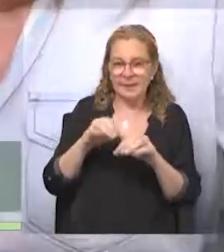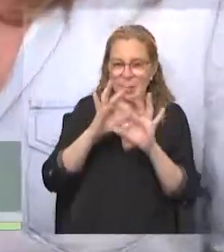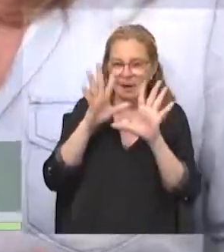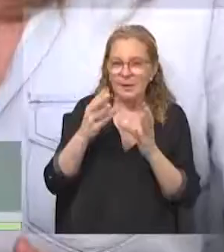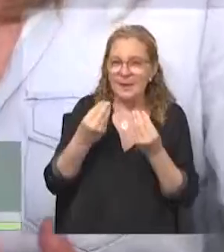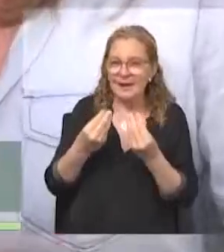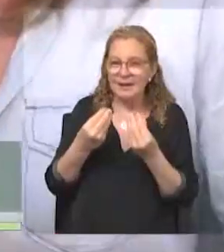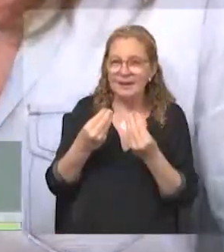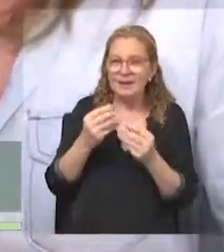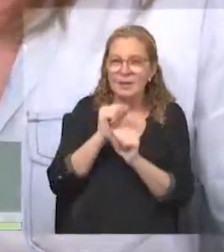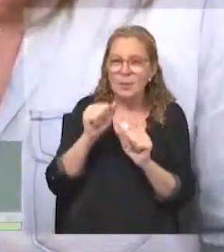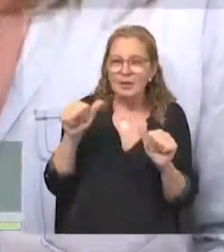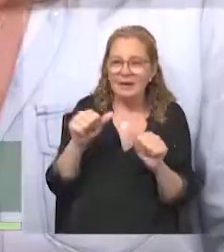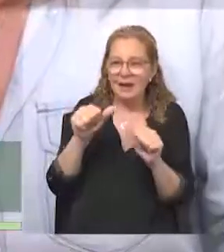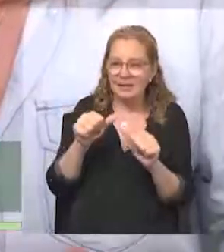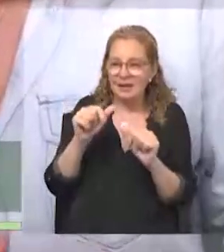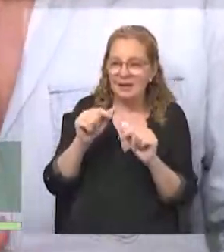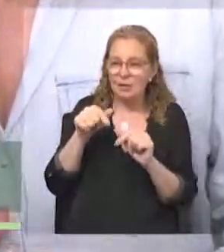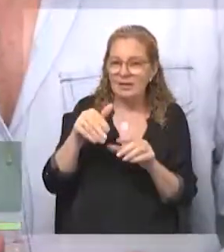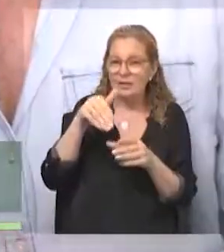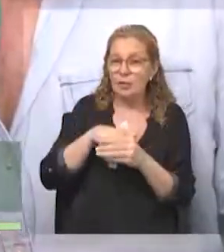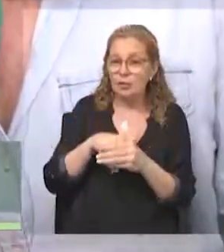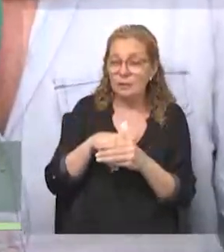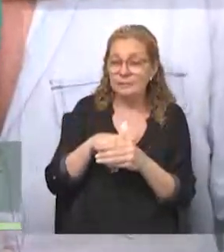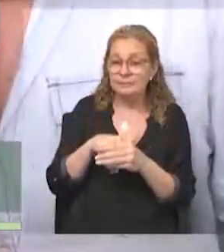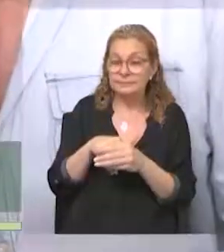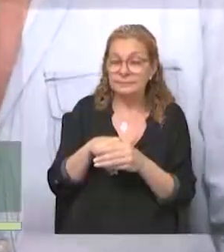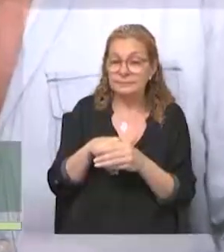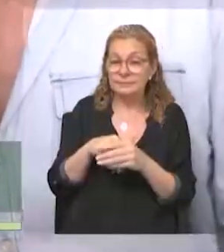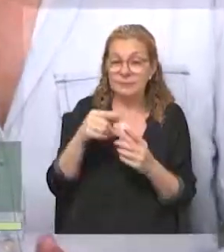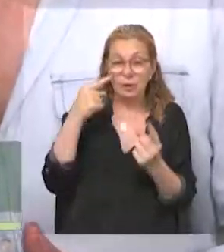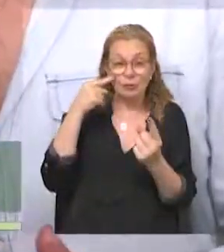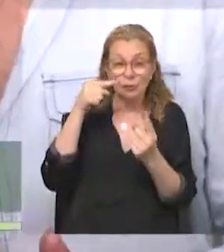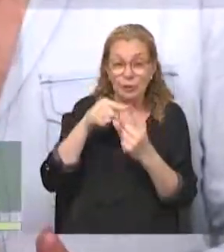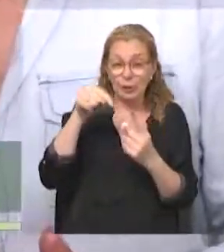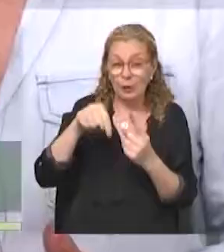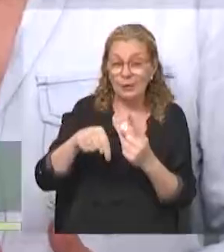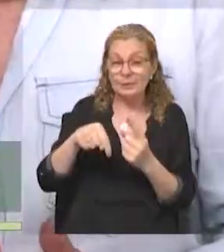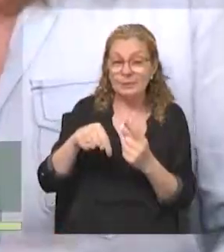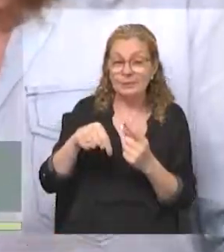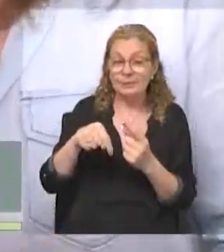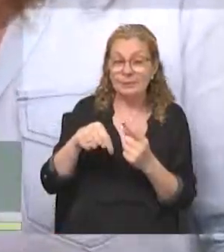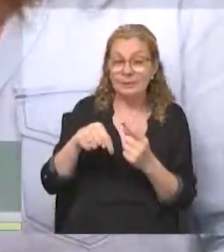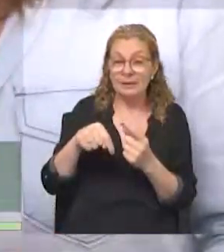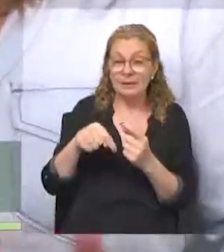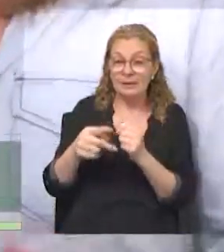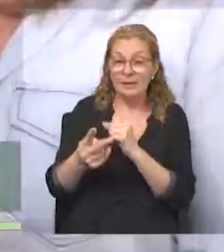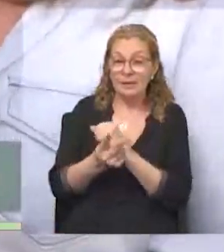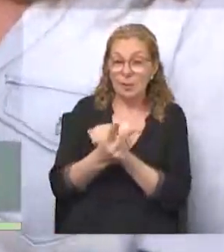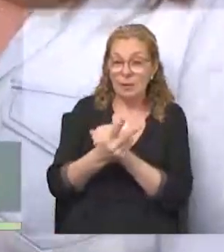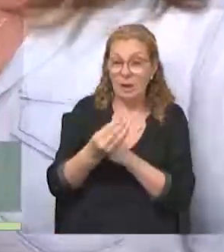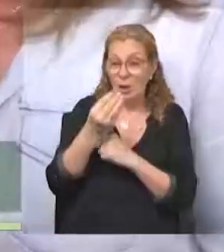para qué qué cosa se pueden hacer con con con ese voto el el foco de hoy que es en en en la seguridad alimentaria